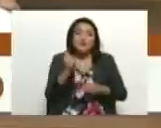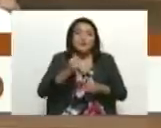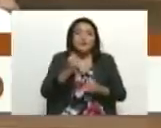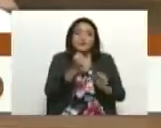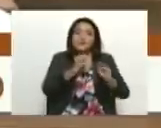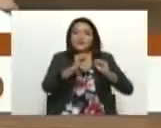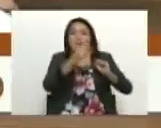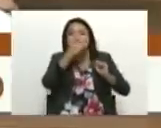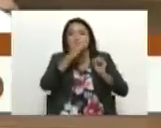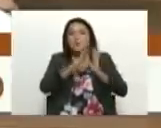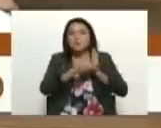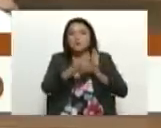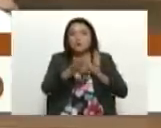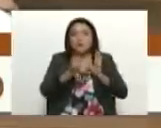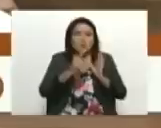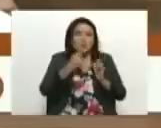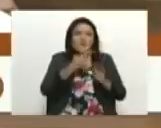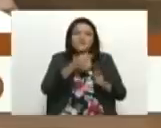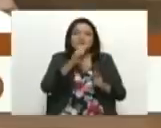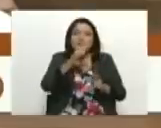Claro, porque eso es un cuerpo